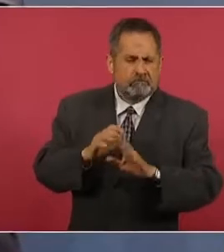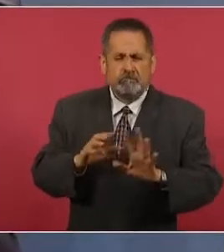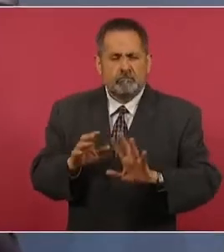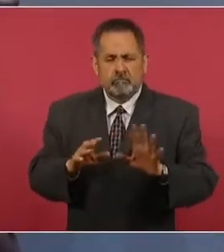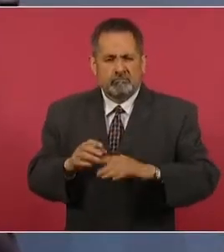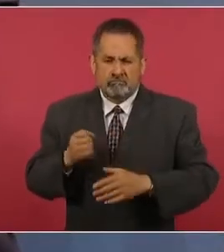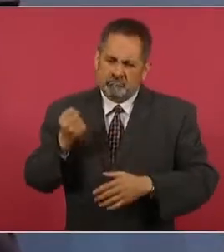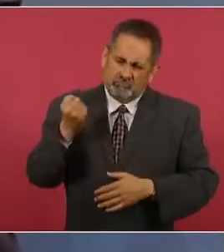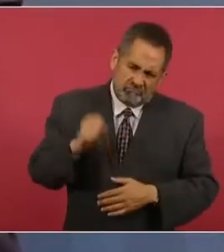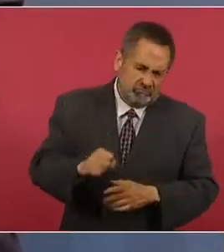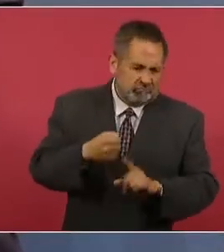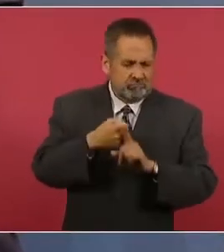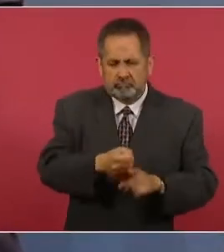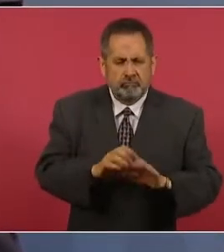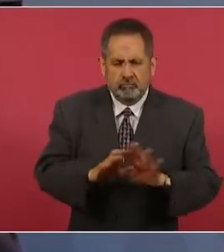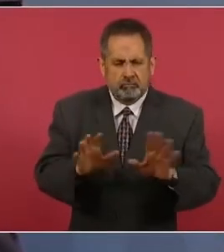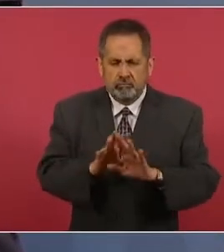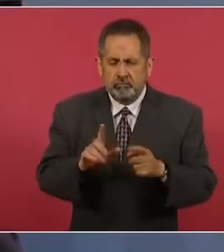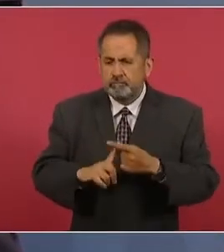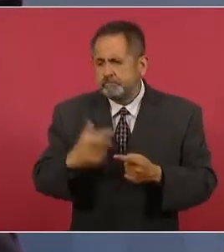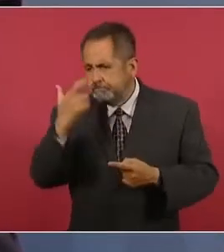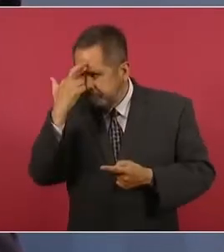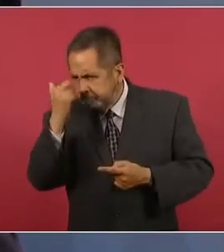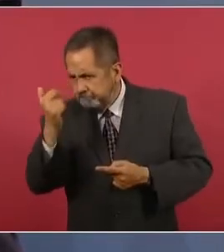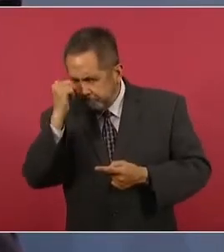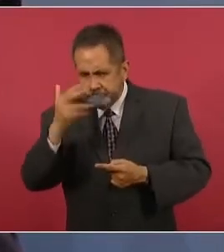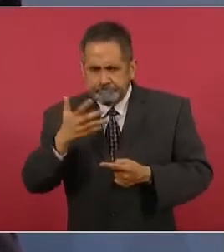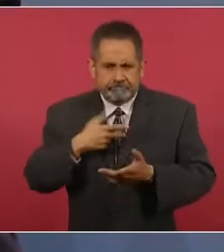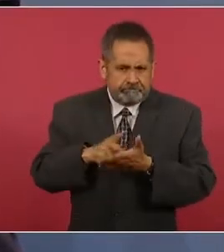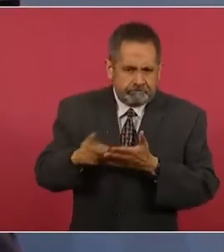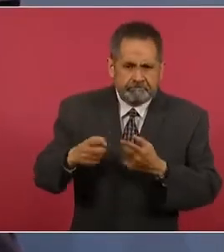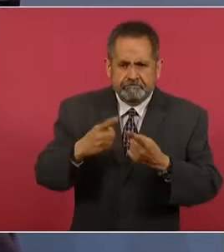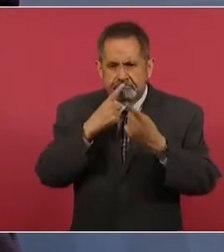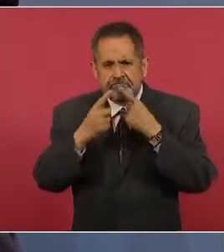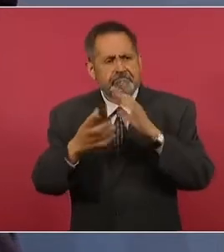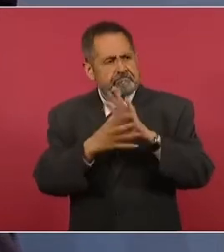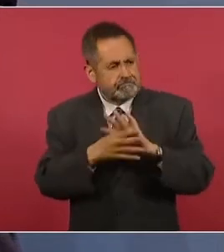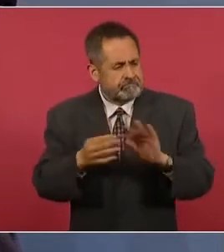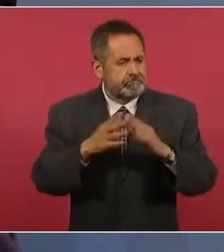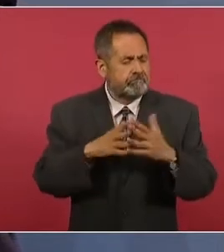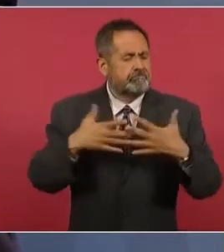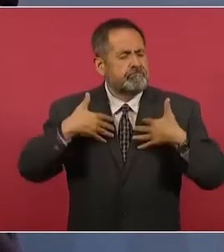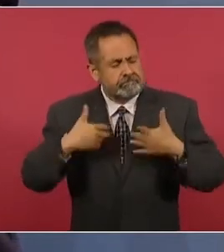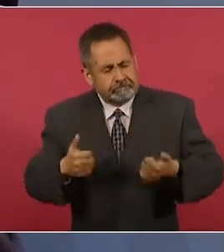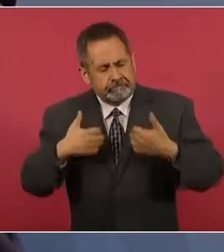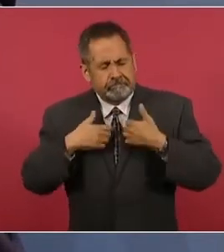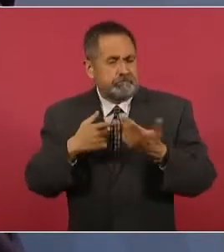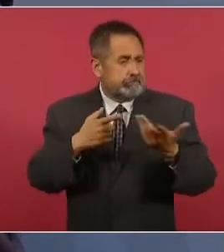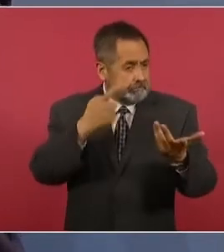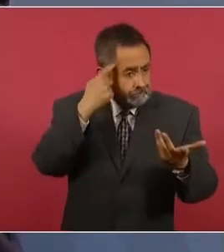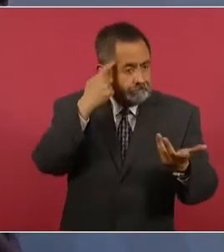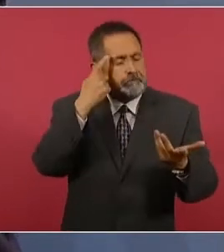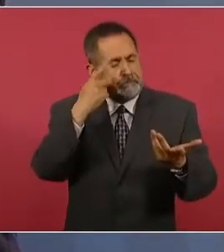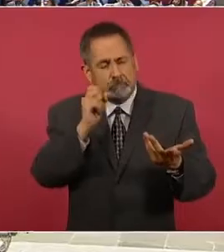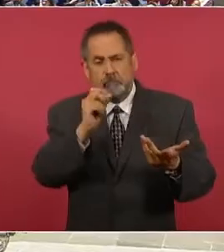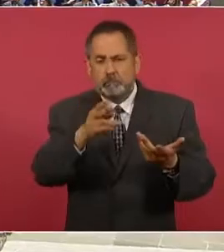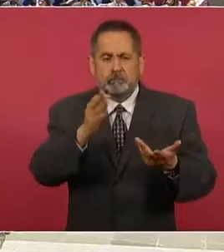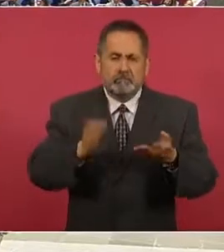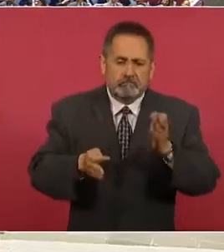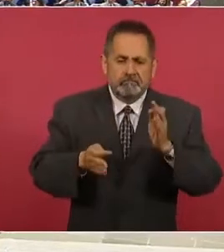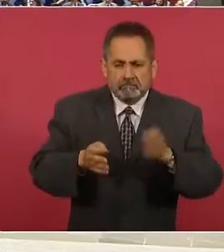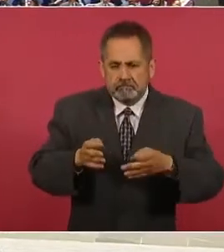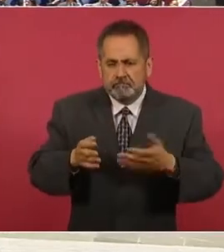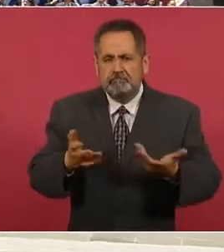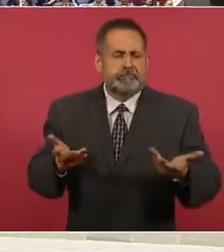por la fuerza, todo por la razón y el derecho, convenciendo, persuadiendo y